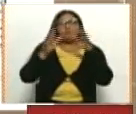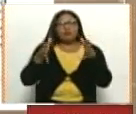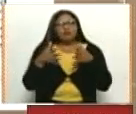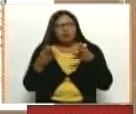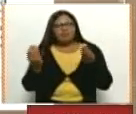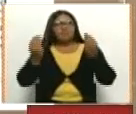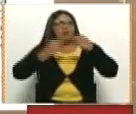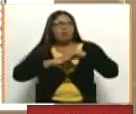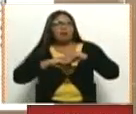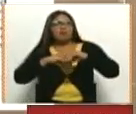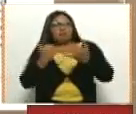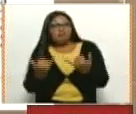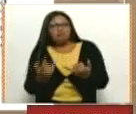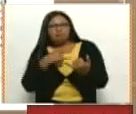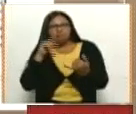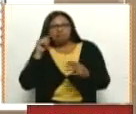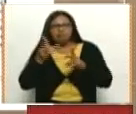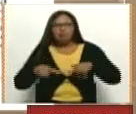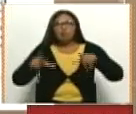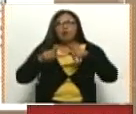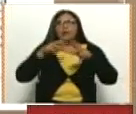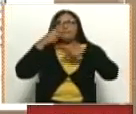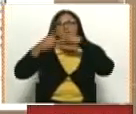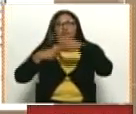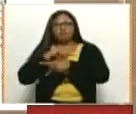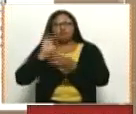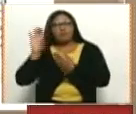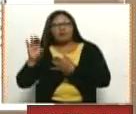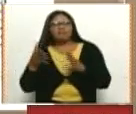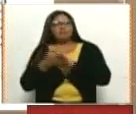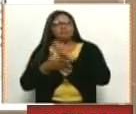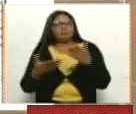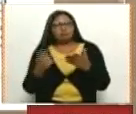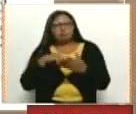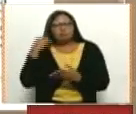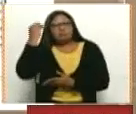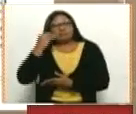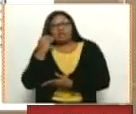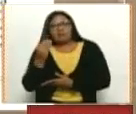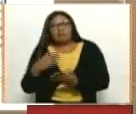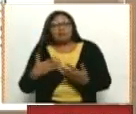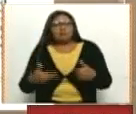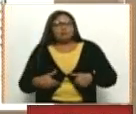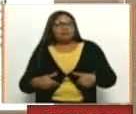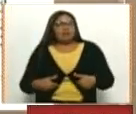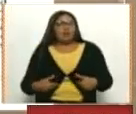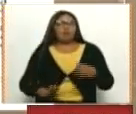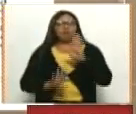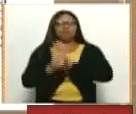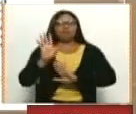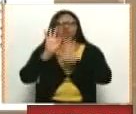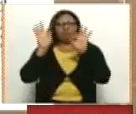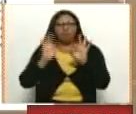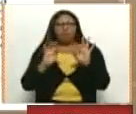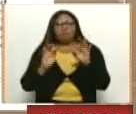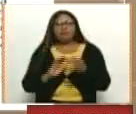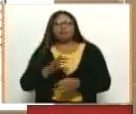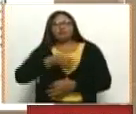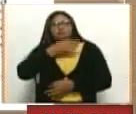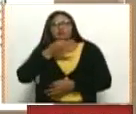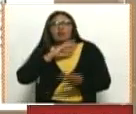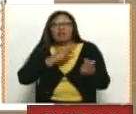acuerdos concretos con todos los sectores políticos de nuestro país, los cuales suponen reforzar los avances en materia social y económica que se